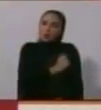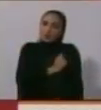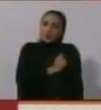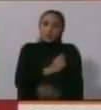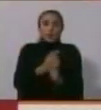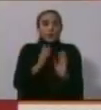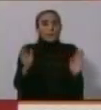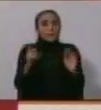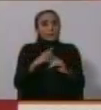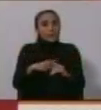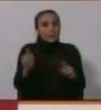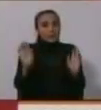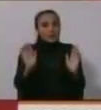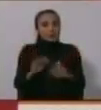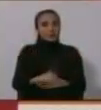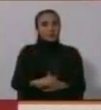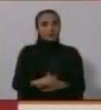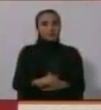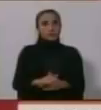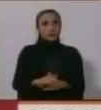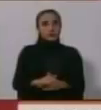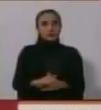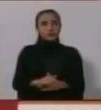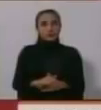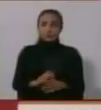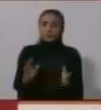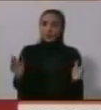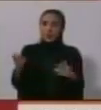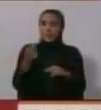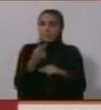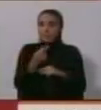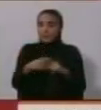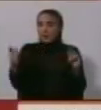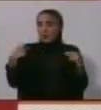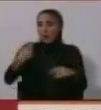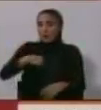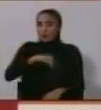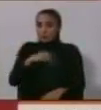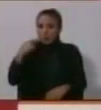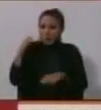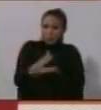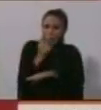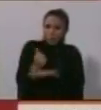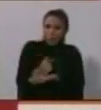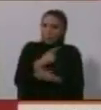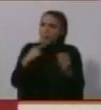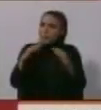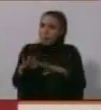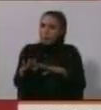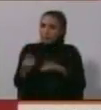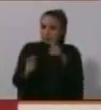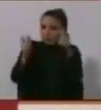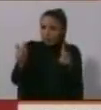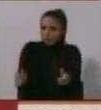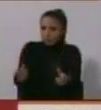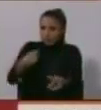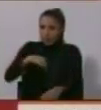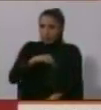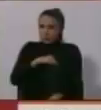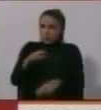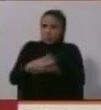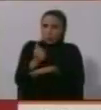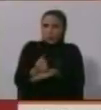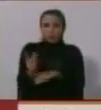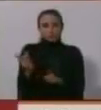Pero es muy raro que un gobierno se autoflagele de esa manera, como por ponérsela facilita. Ya nosotros hemos aprendido esa